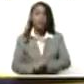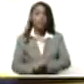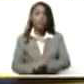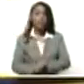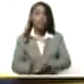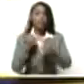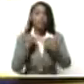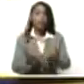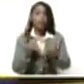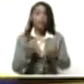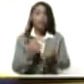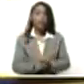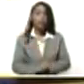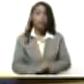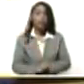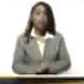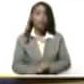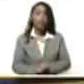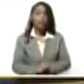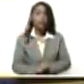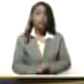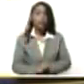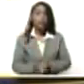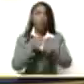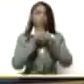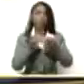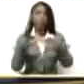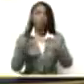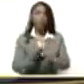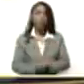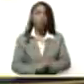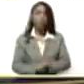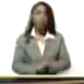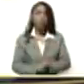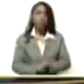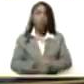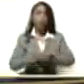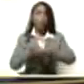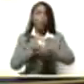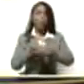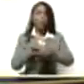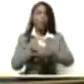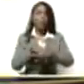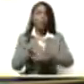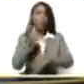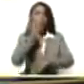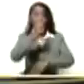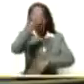Ahora, la proliferación, compañero ministro Taref,